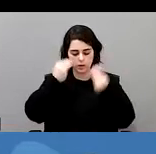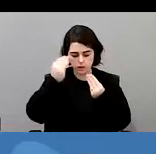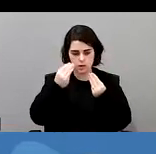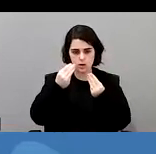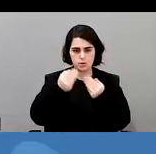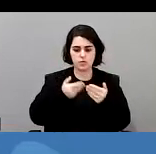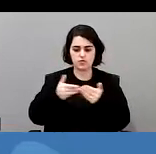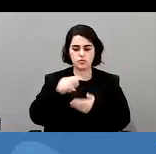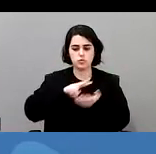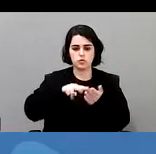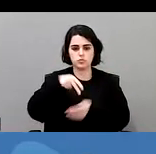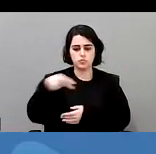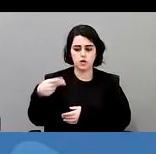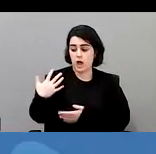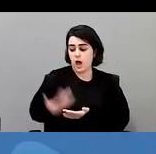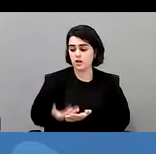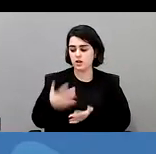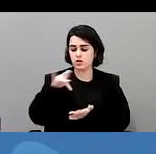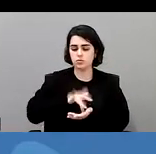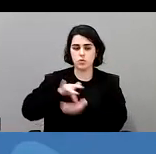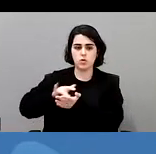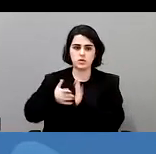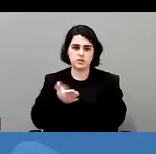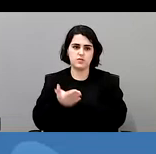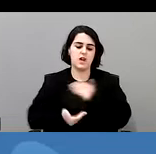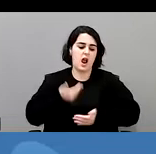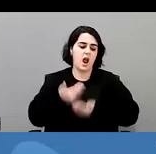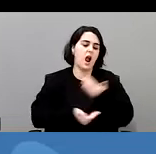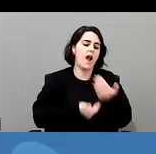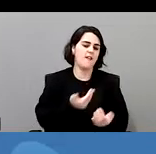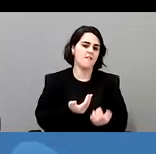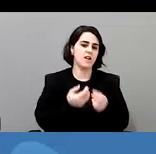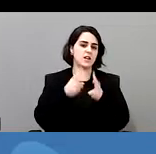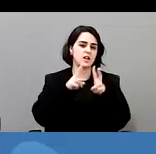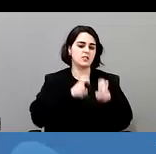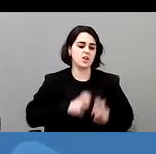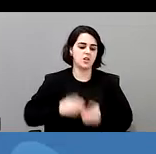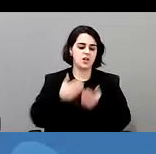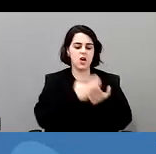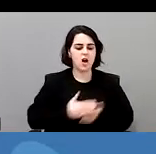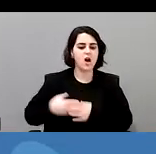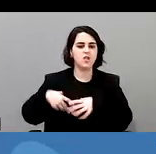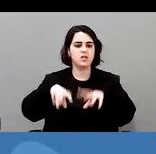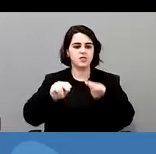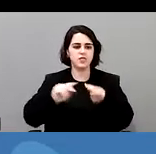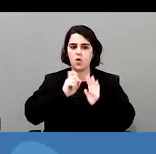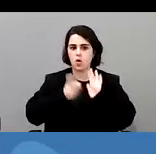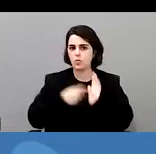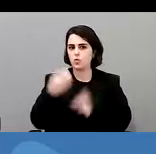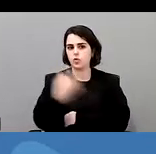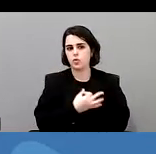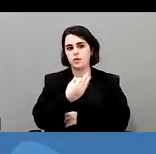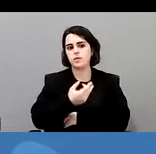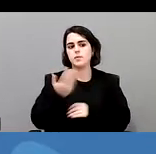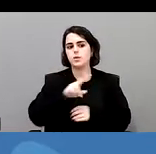que hemos obtenido hasta ahora, porque como ya os comentaba, esto es un avance, todavía hay que terminar el estudio completo y tenerlo completo. Pero bueno, de los